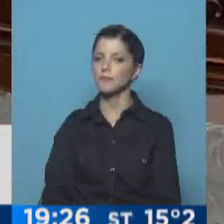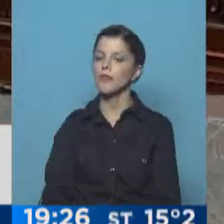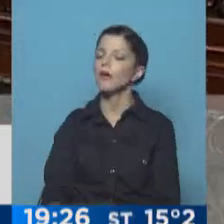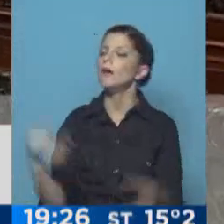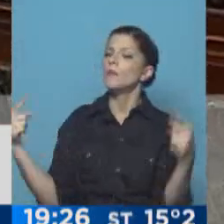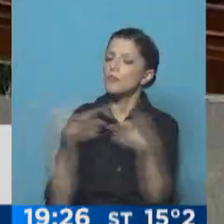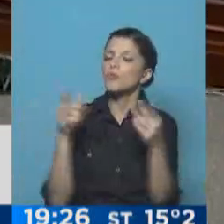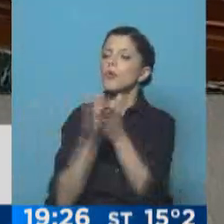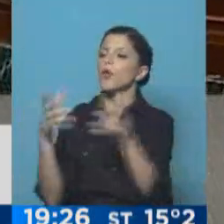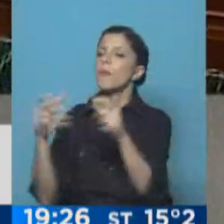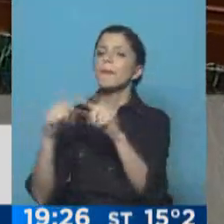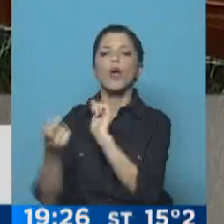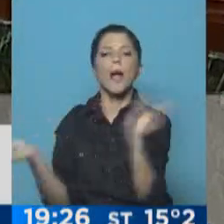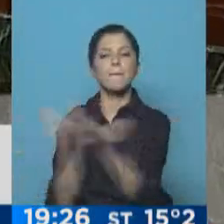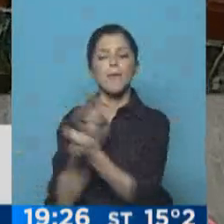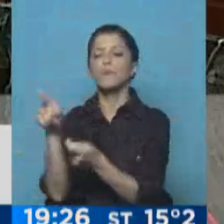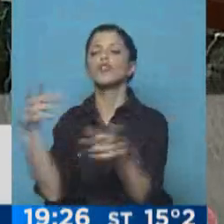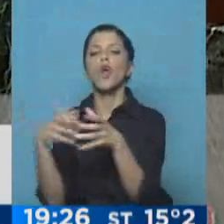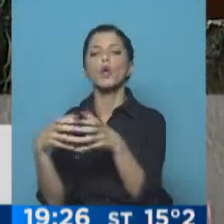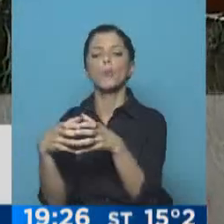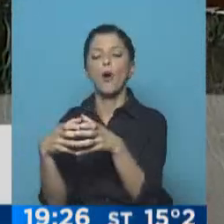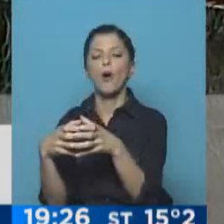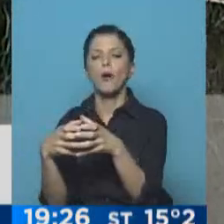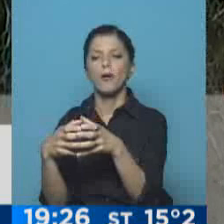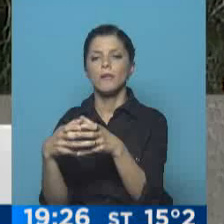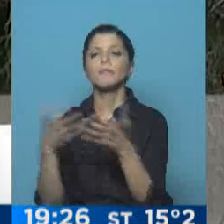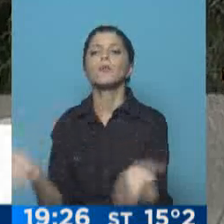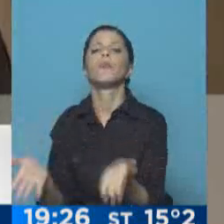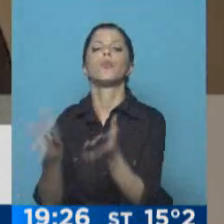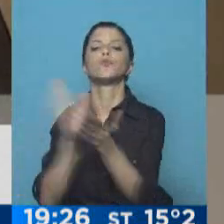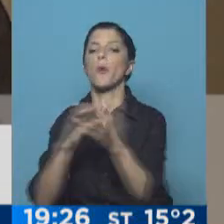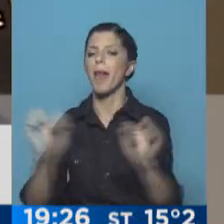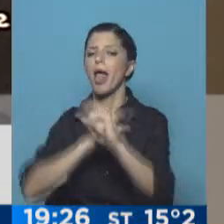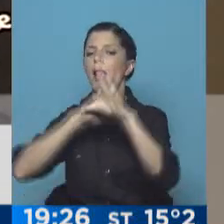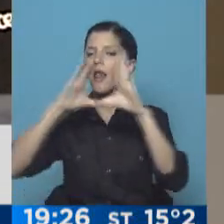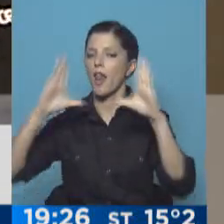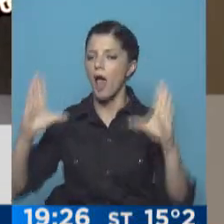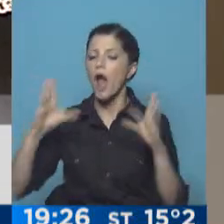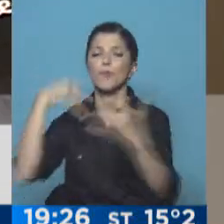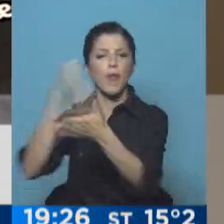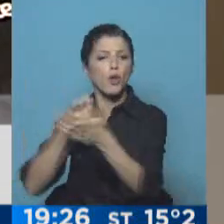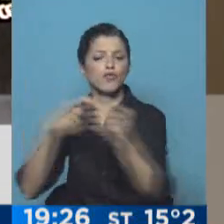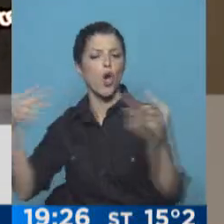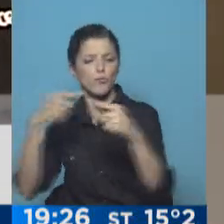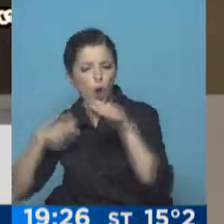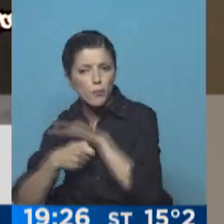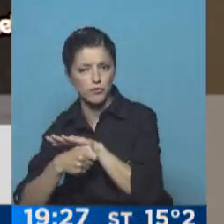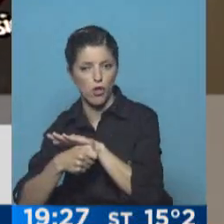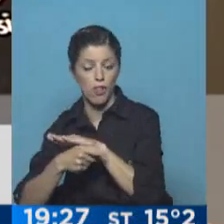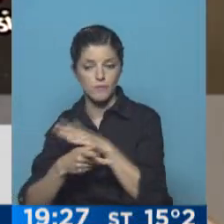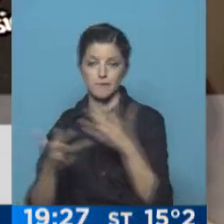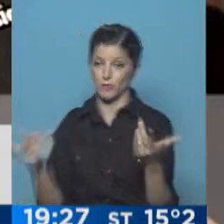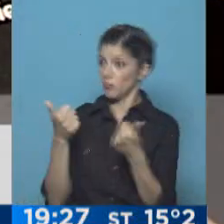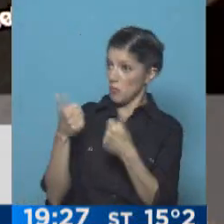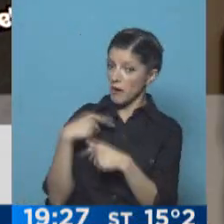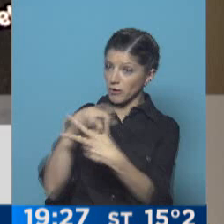relación a Cambiemos, porque ese frente ha levantado fundamentalmente la bandera de la transparencia, la lucha en contra de la corrupción. Entonces sería muy bueno